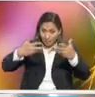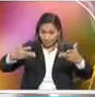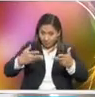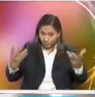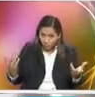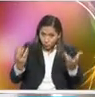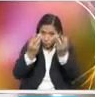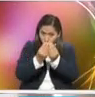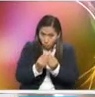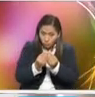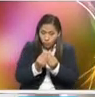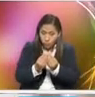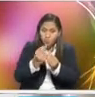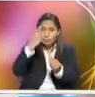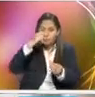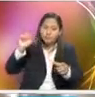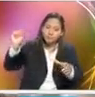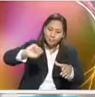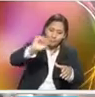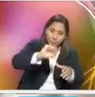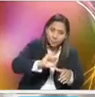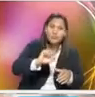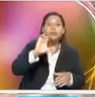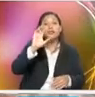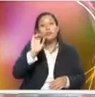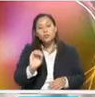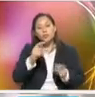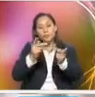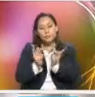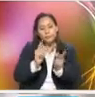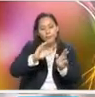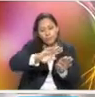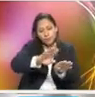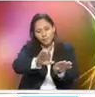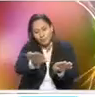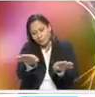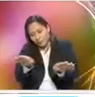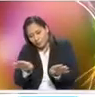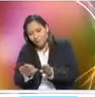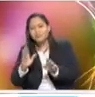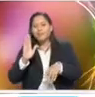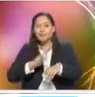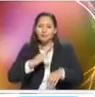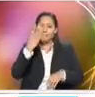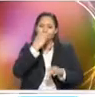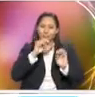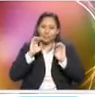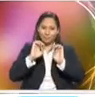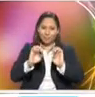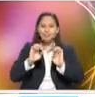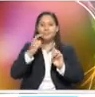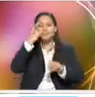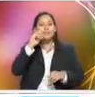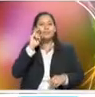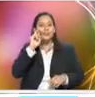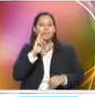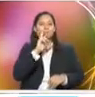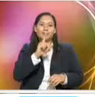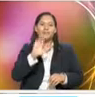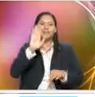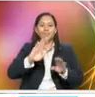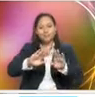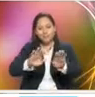todo junto para poner la vinagreta, o lo ponemos y lo vamos acomodando en el plato, que se ve mucho más bonito muchas Para veces, que se ¿no? vea mejor, Se sí, ve ahí claro, como